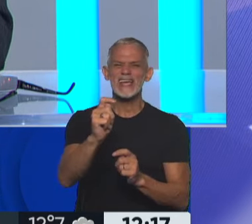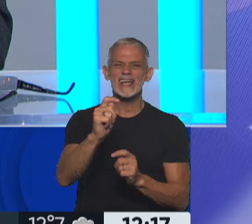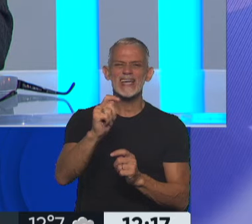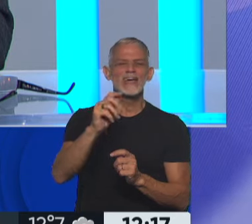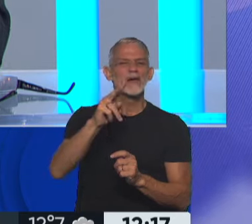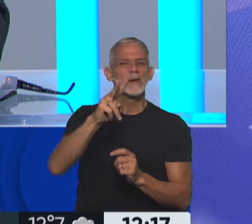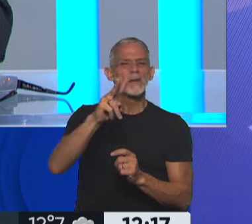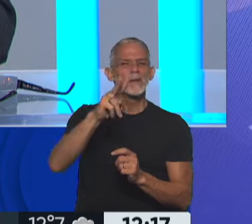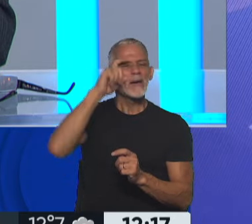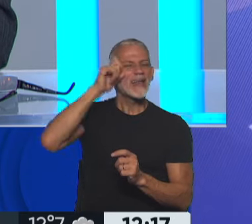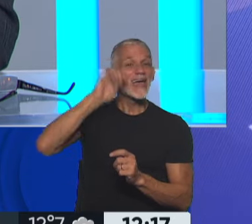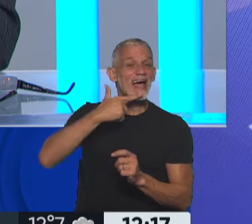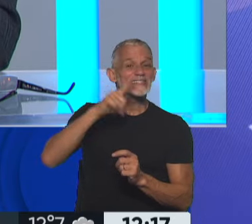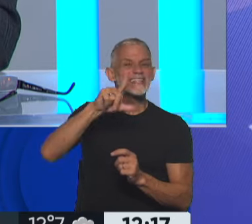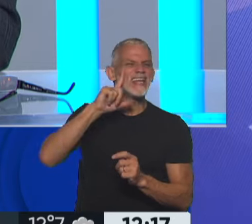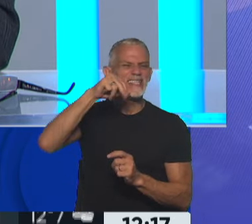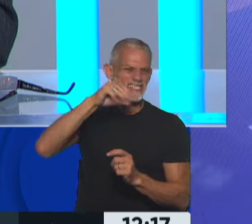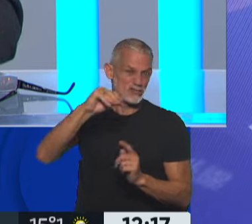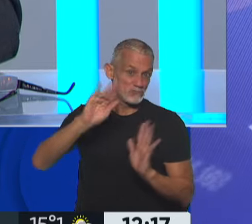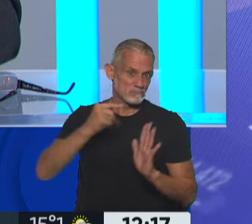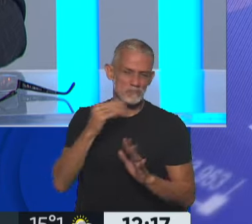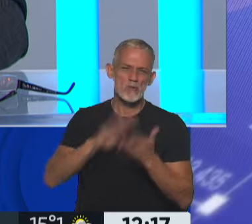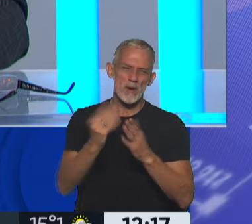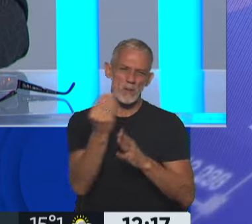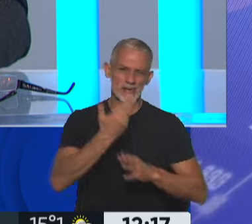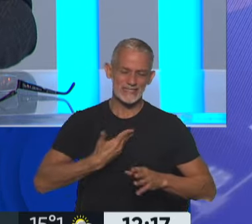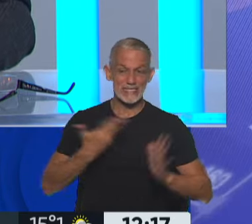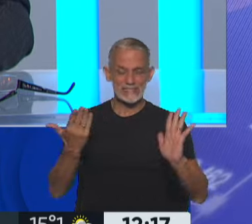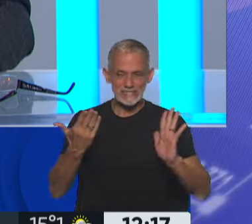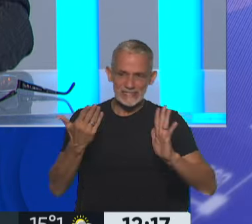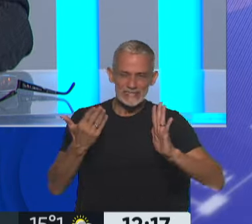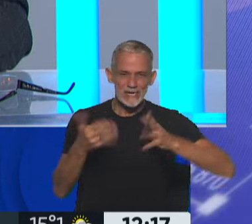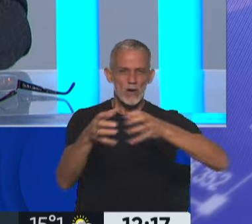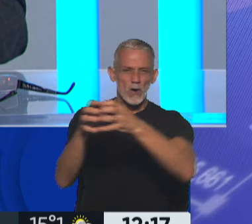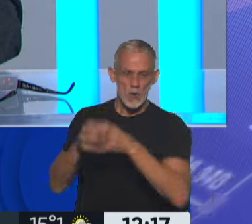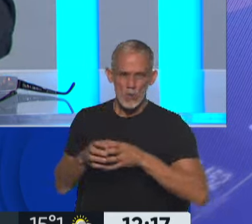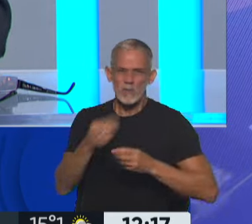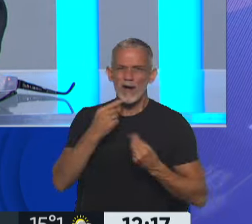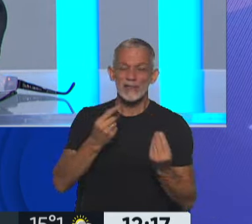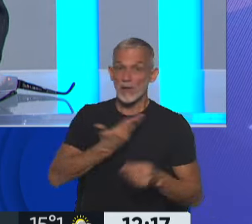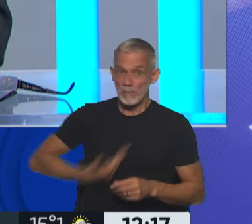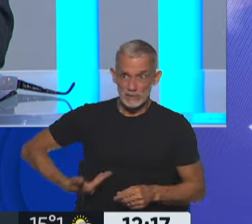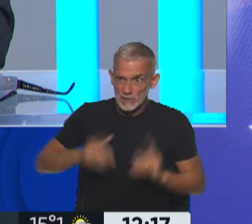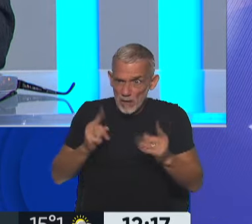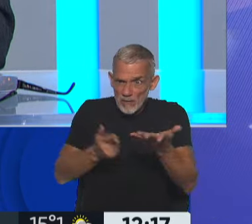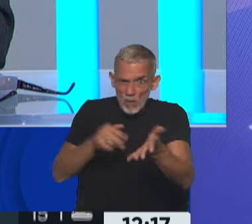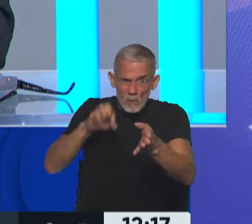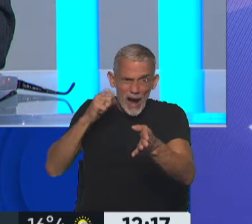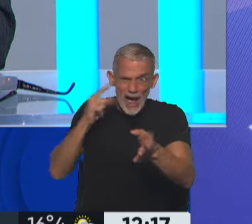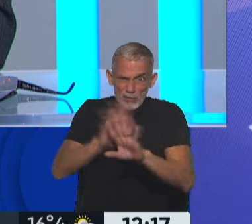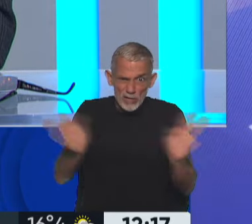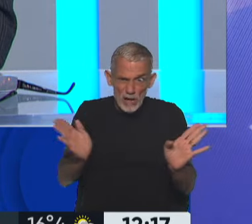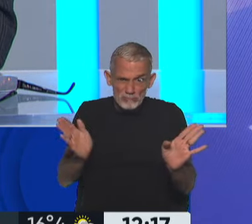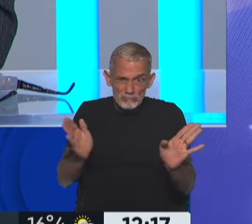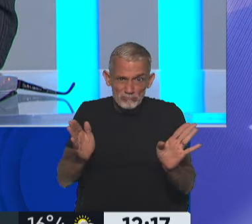benegas linch Esa es la intención de la libertad avanza qué es lo que dicen desde los distintos bloques la presidenta de la comisión es Marcela pagano